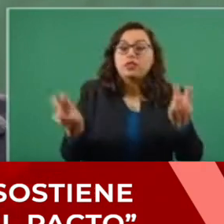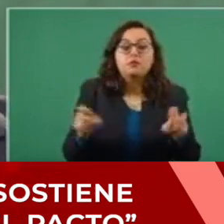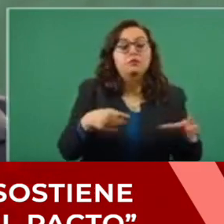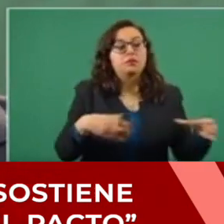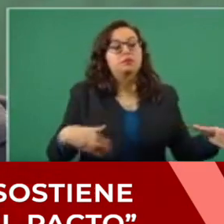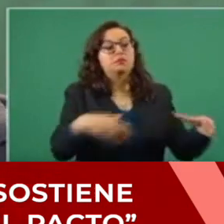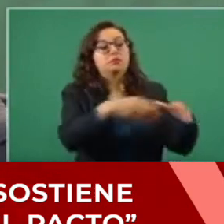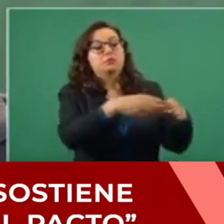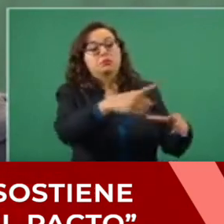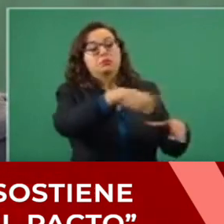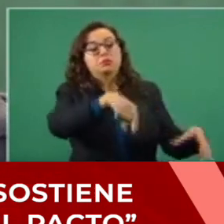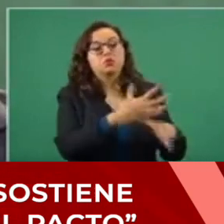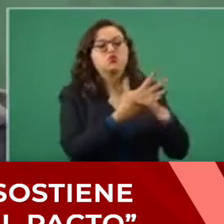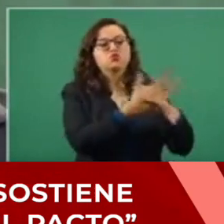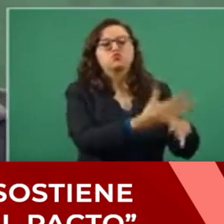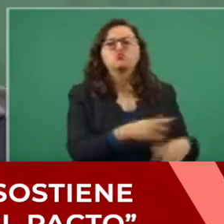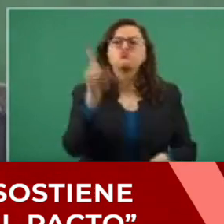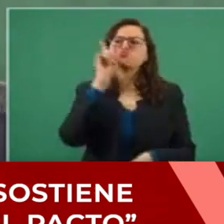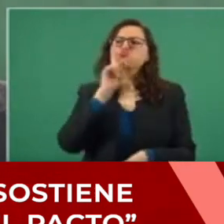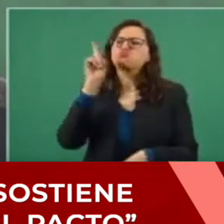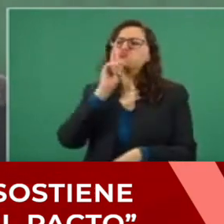empiezo a escuchar,